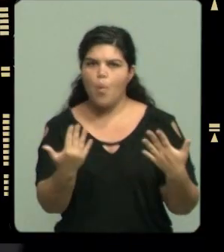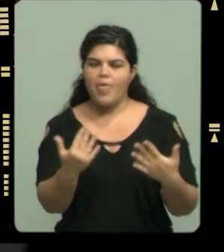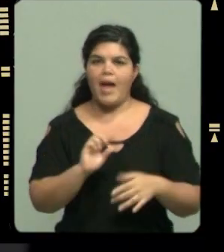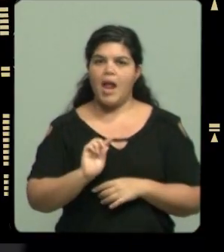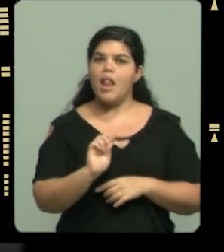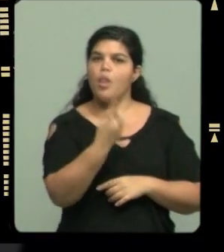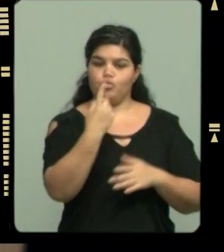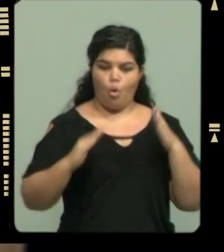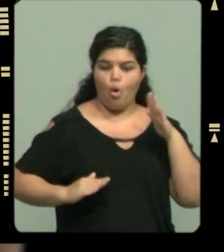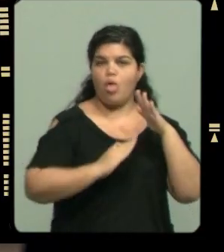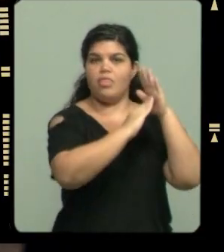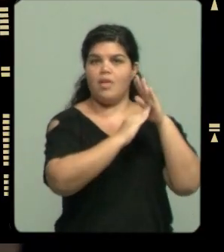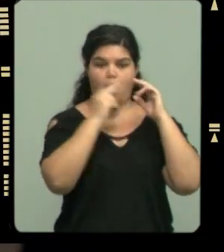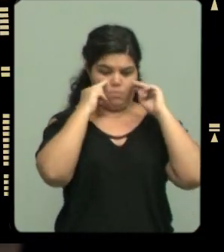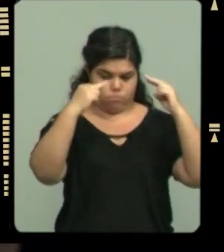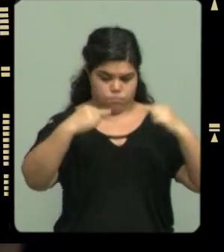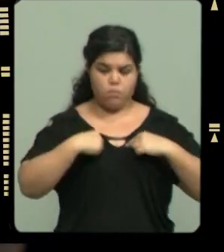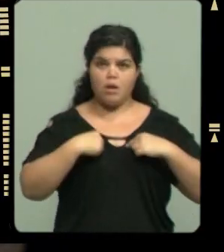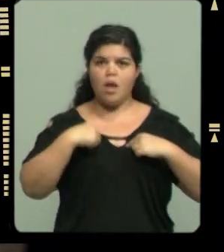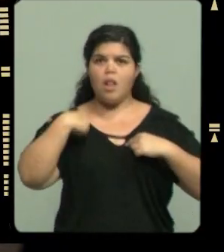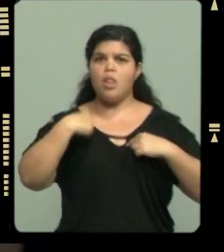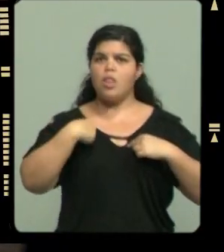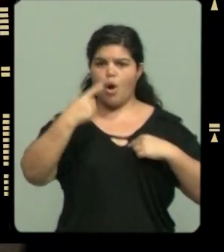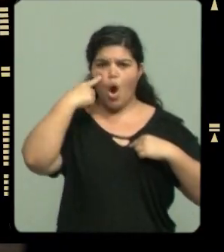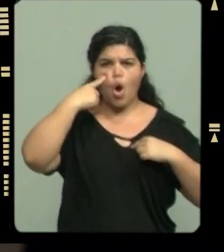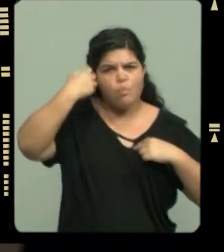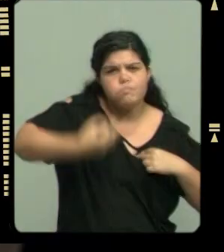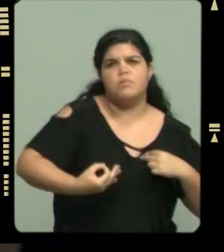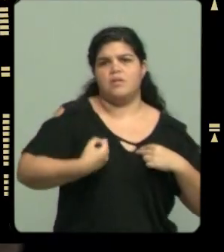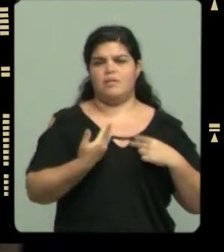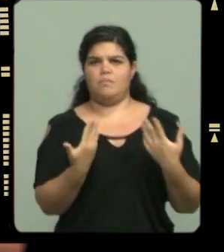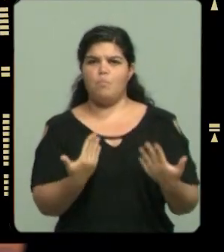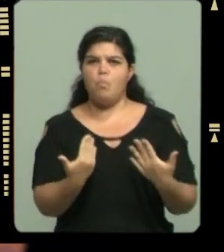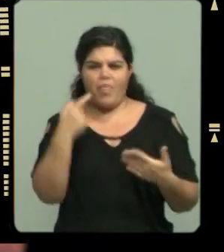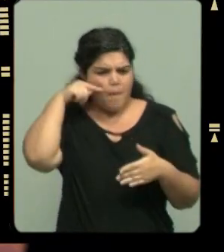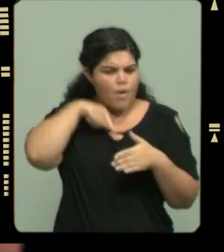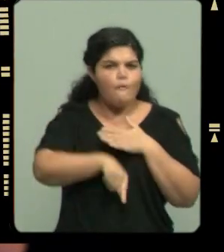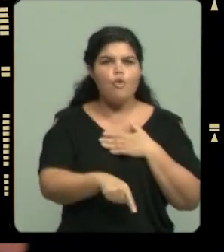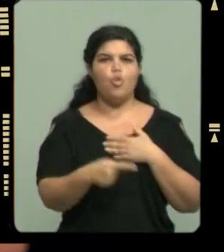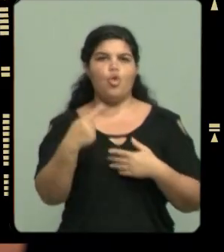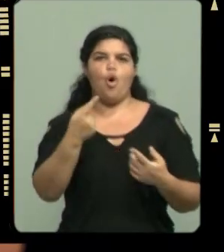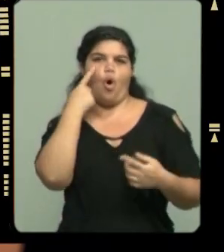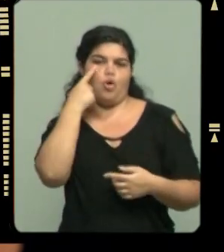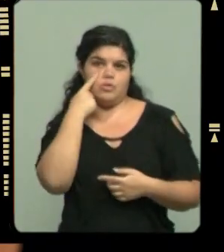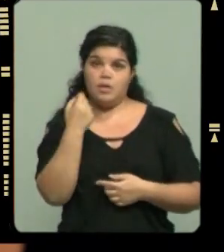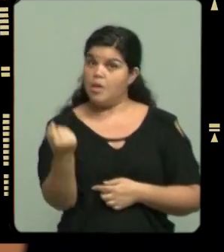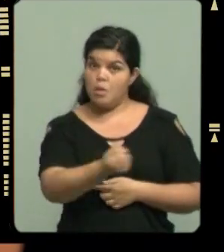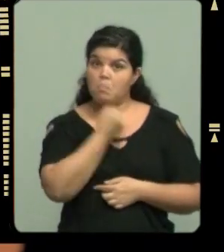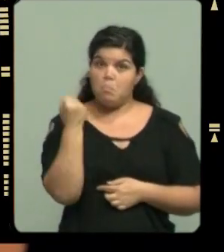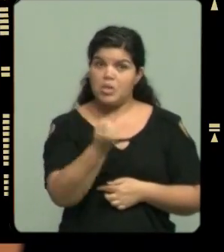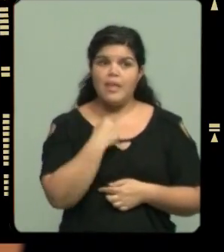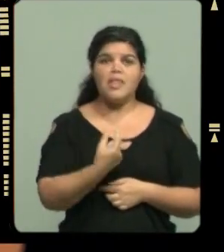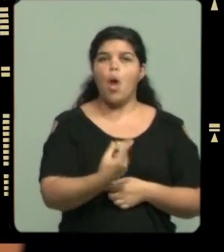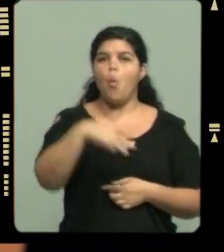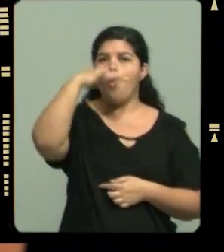desarrollar su liderazgo individual, que va a tener que activarse en diferentes situaciones. Claro. A mí me gusta mucho hablar que hoy en día hay que desarrollar equipos de